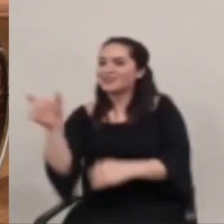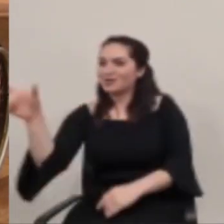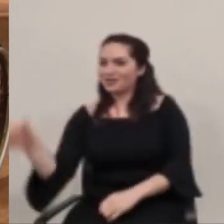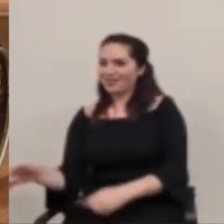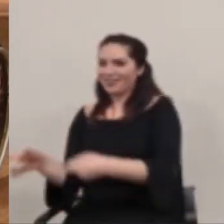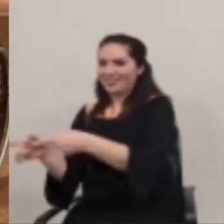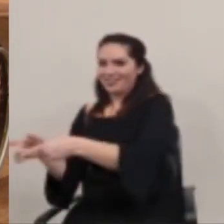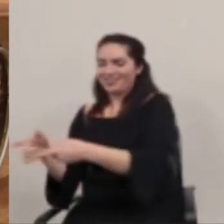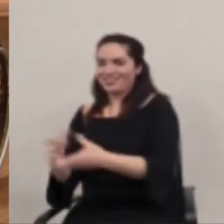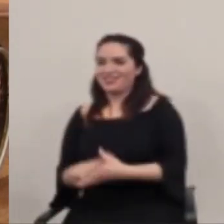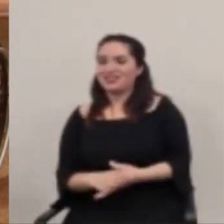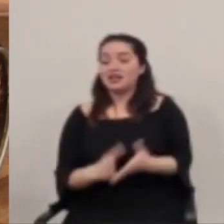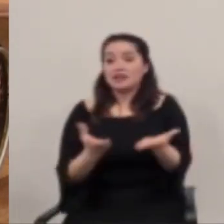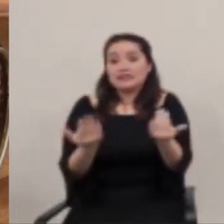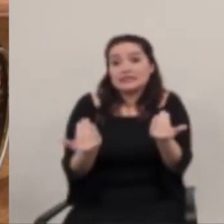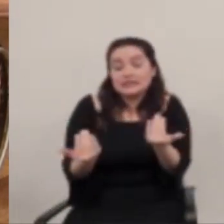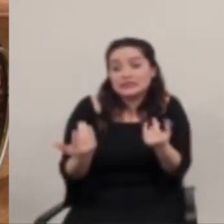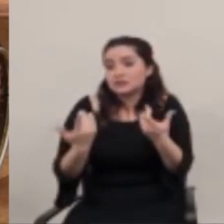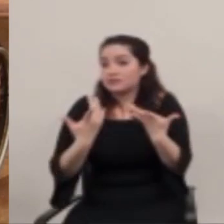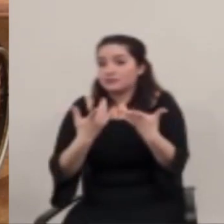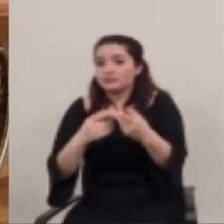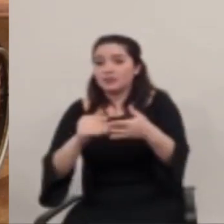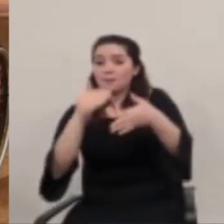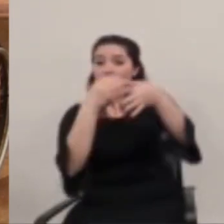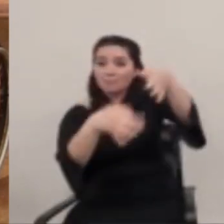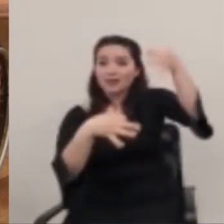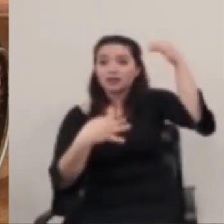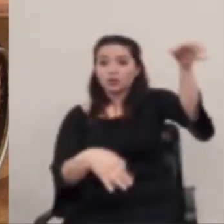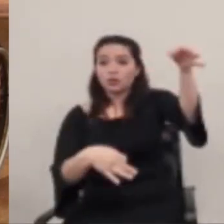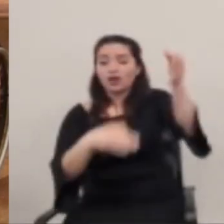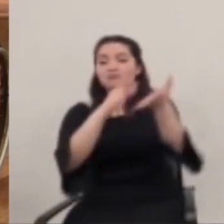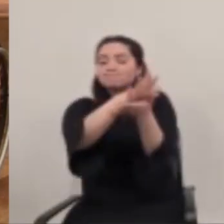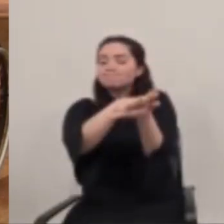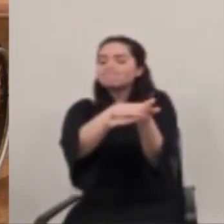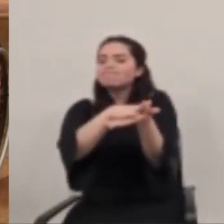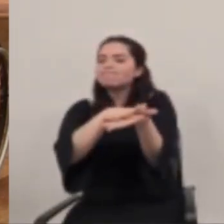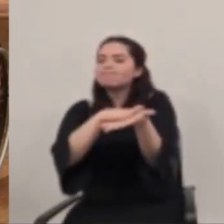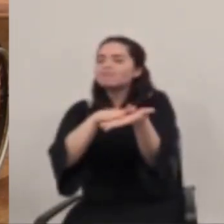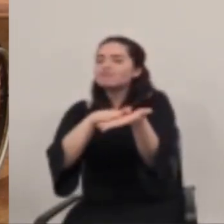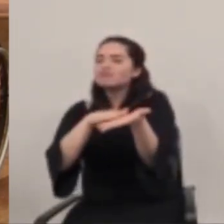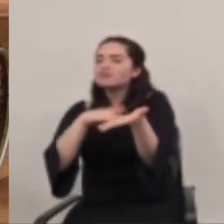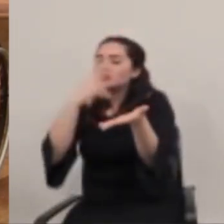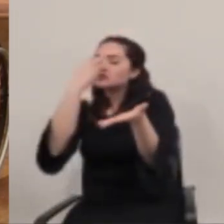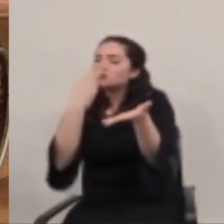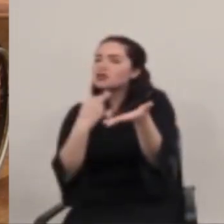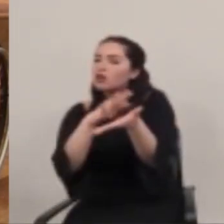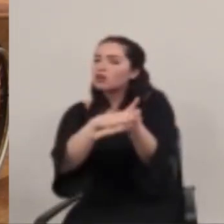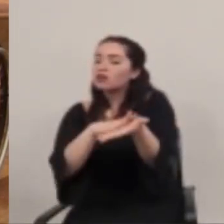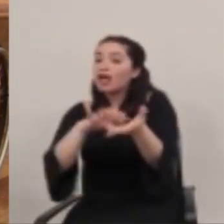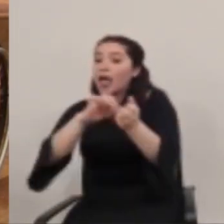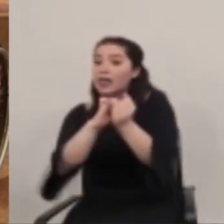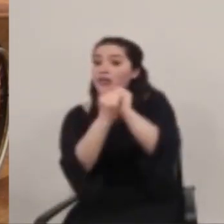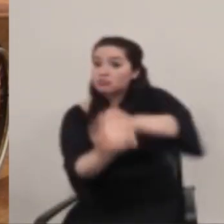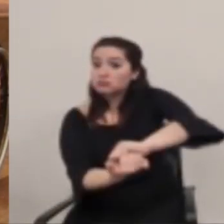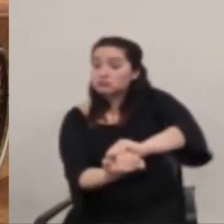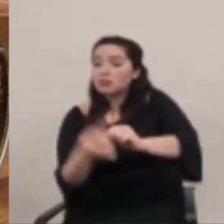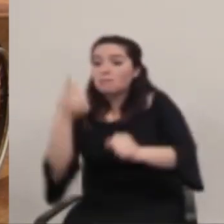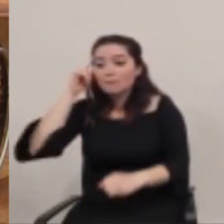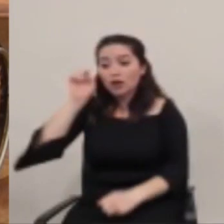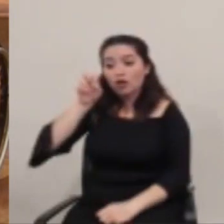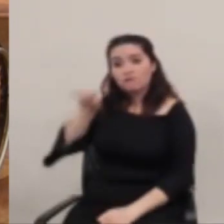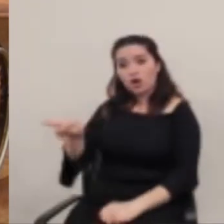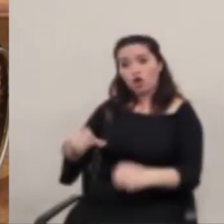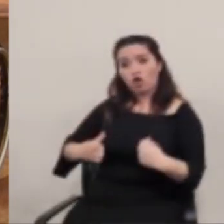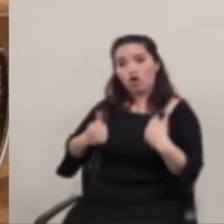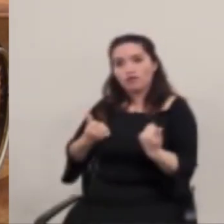las adaptaciones que necesitó, con las partituras en braille que necesitó, con adaptaciones, pero vieron a un joven, no